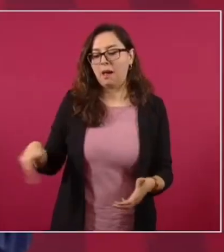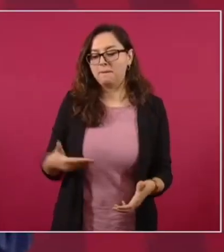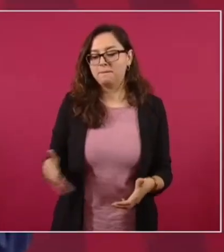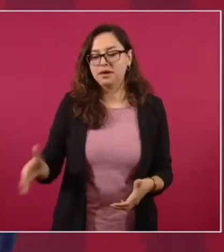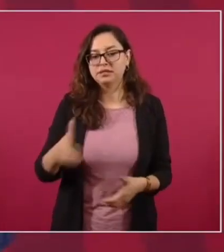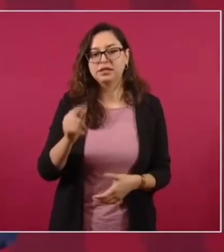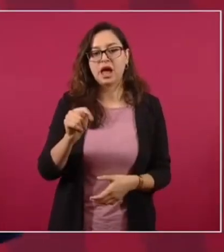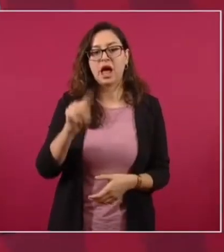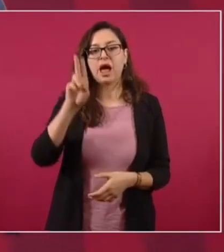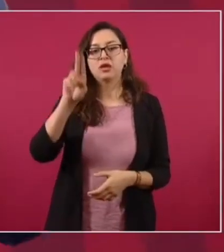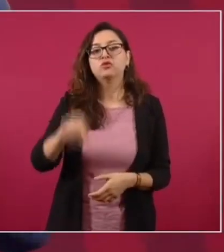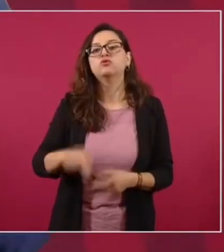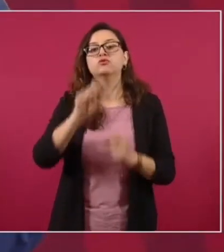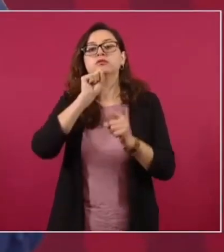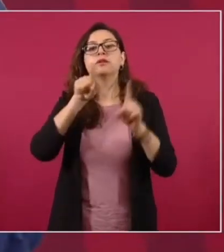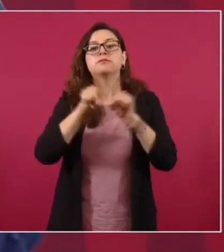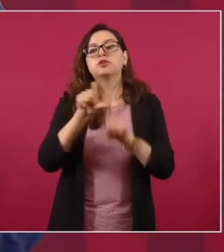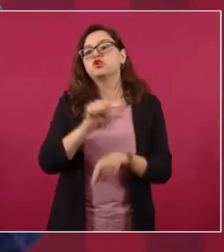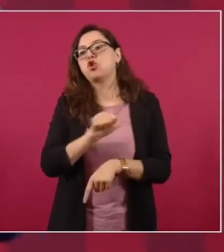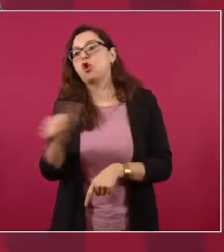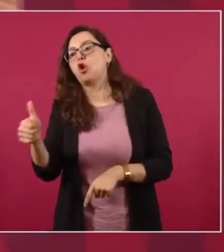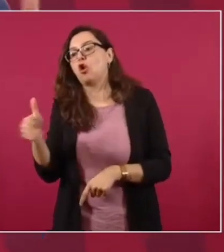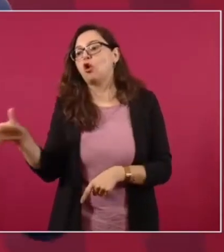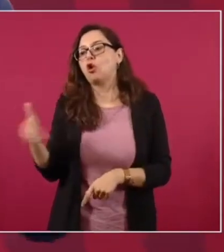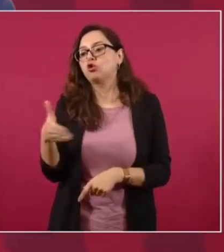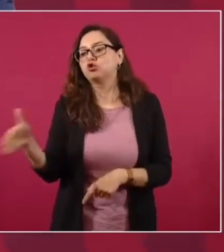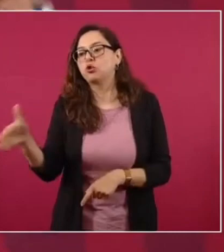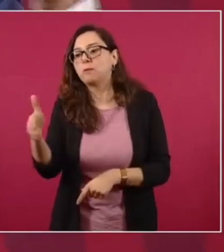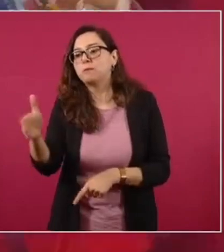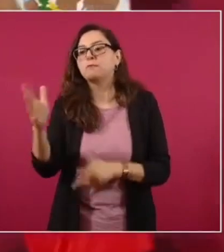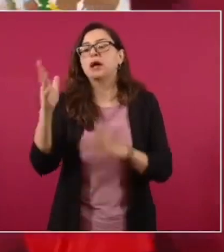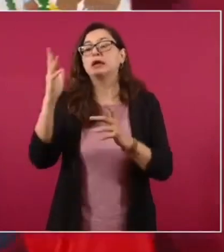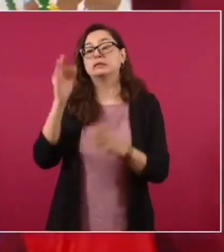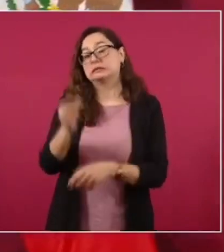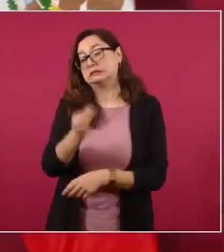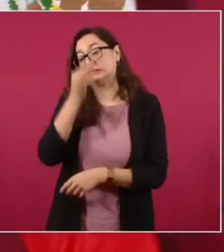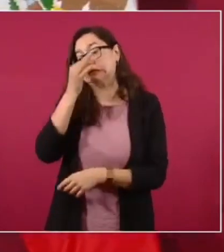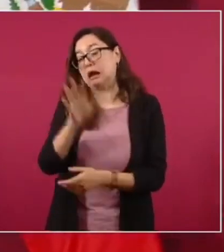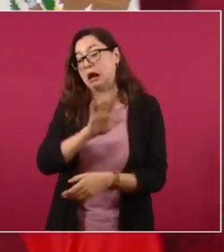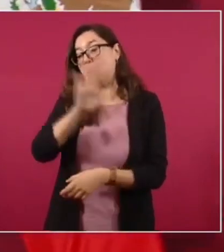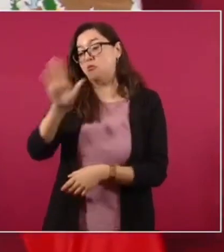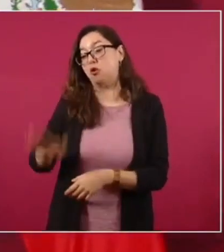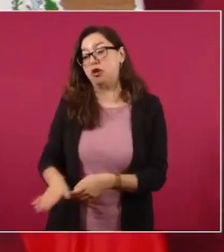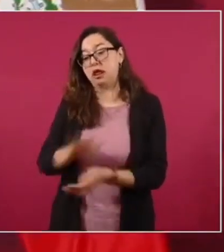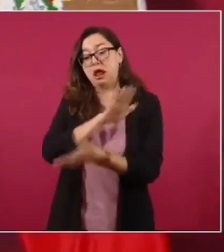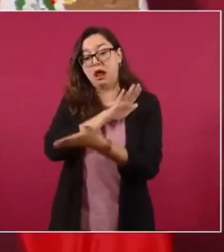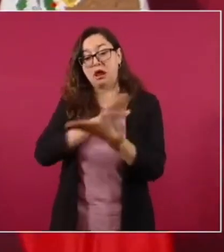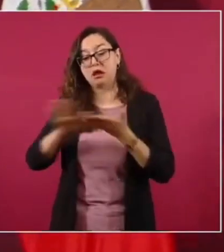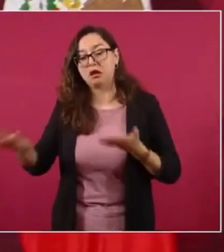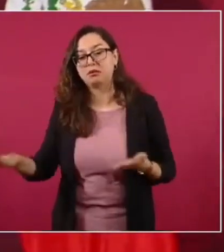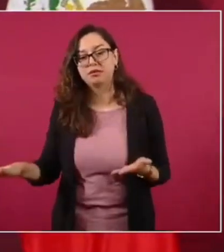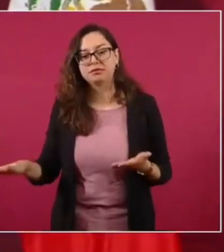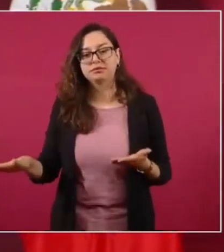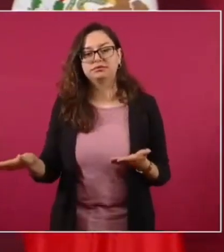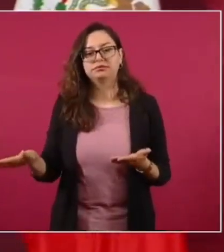peces en vías de extinción, la vaquita marina, y entonces